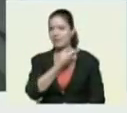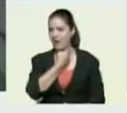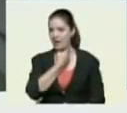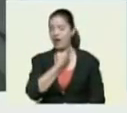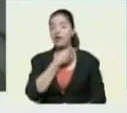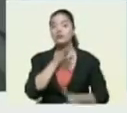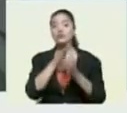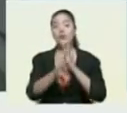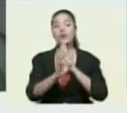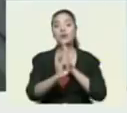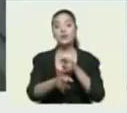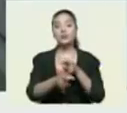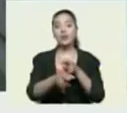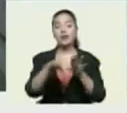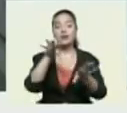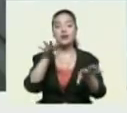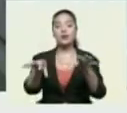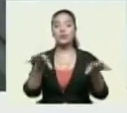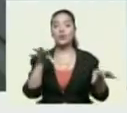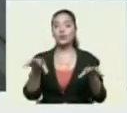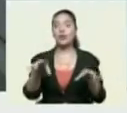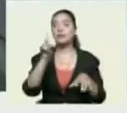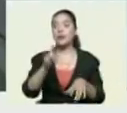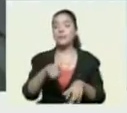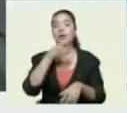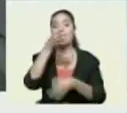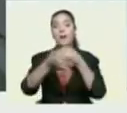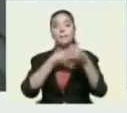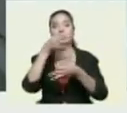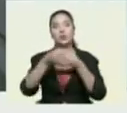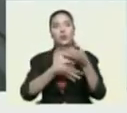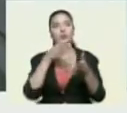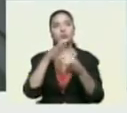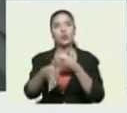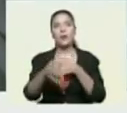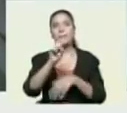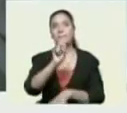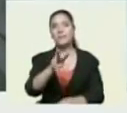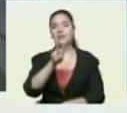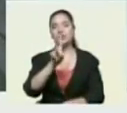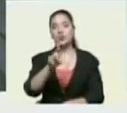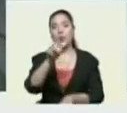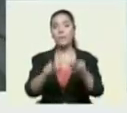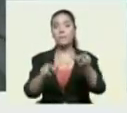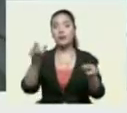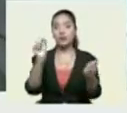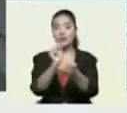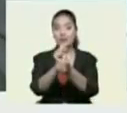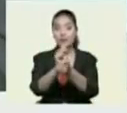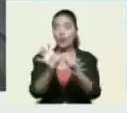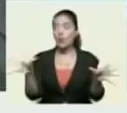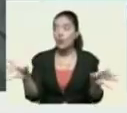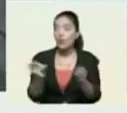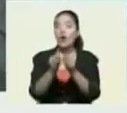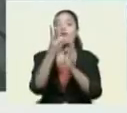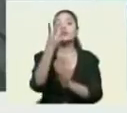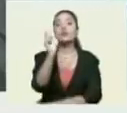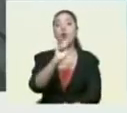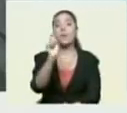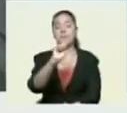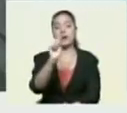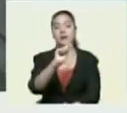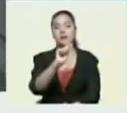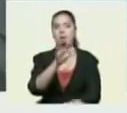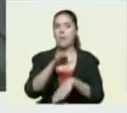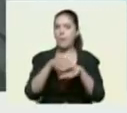los resultados regionales. También el fiscal se refería sobre las 21 personas que han sido detenidas en 2 meses